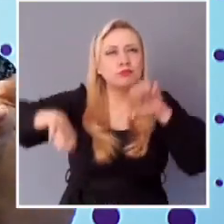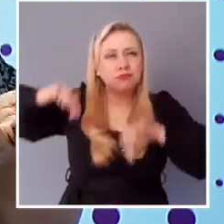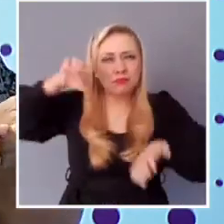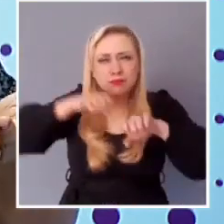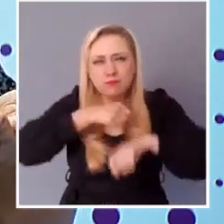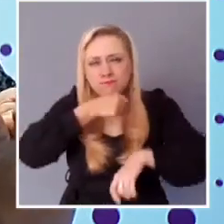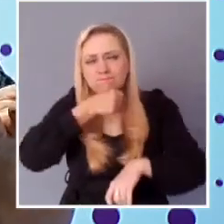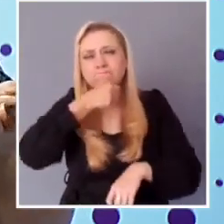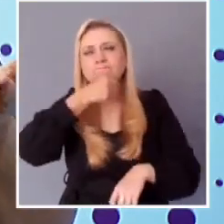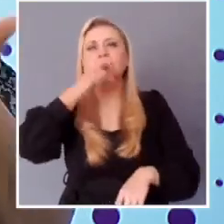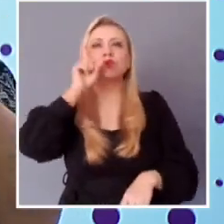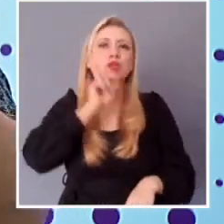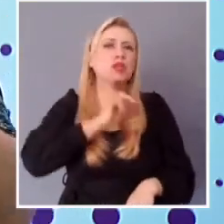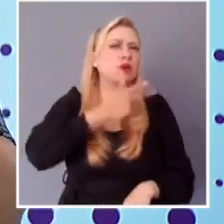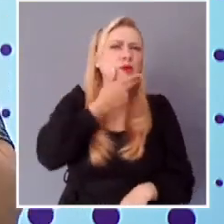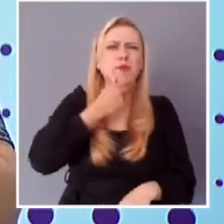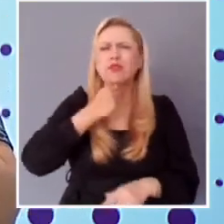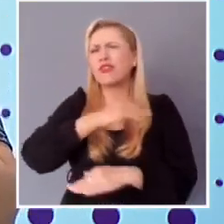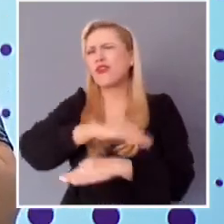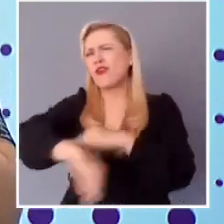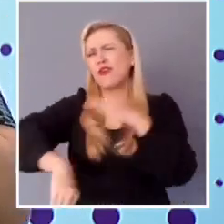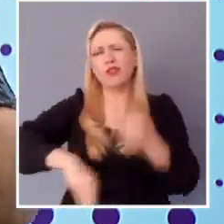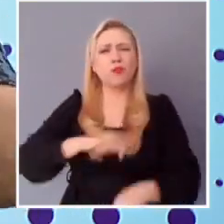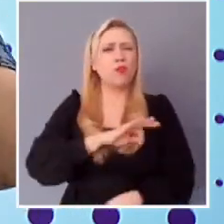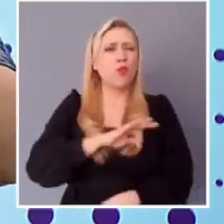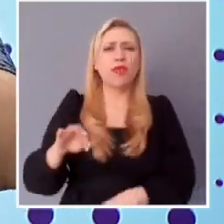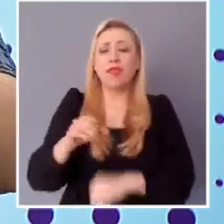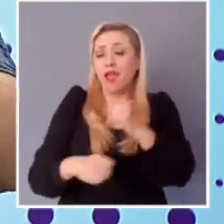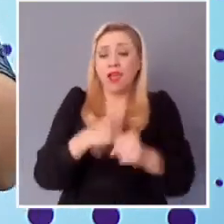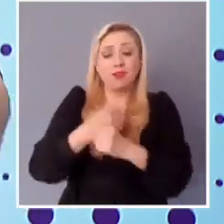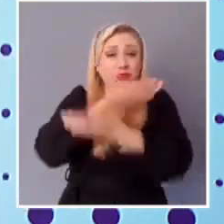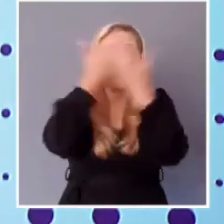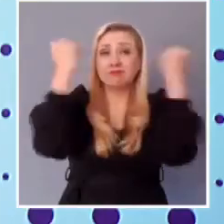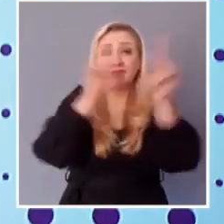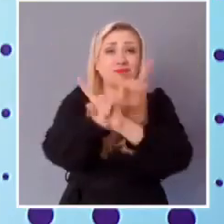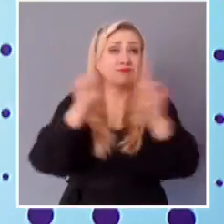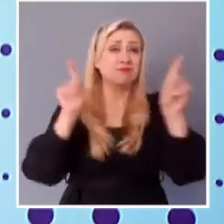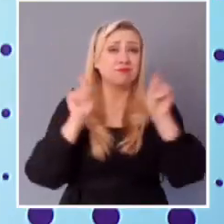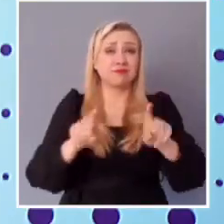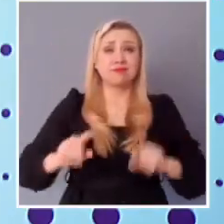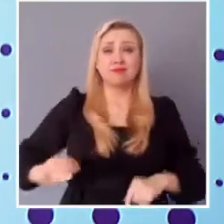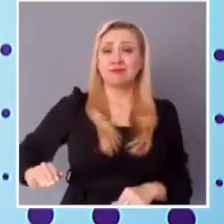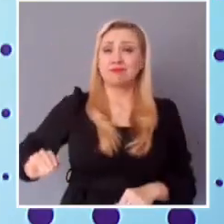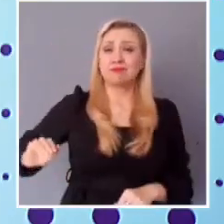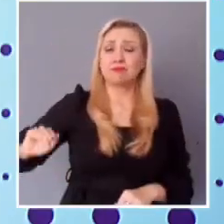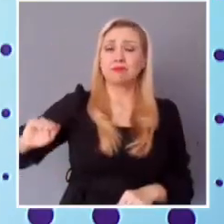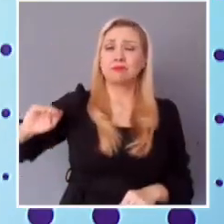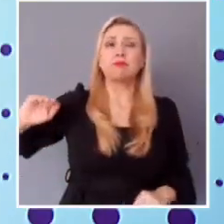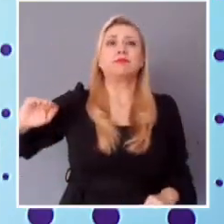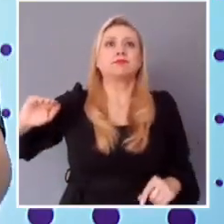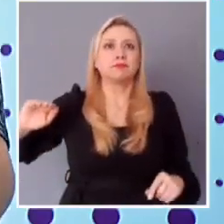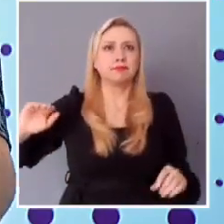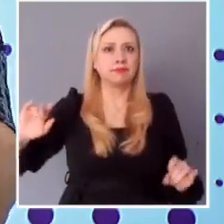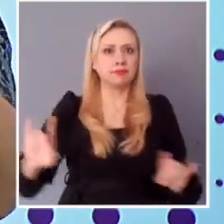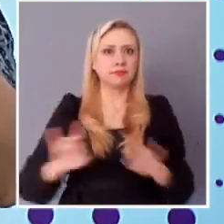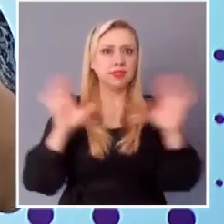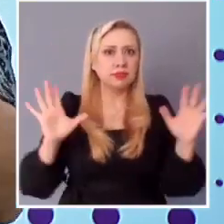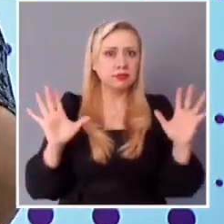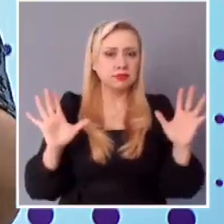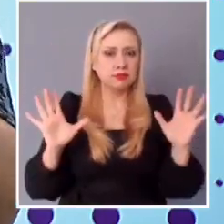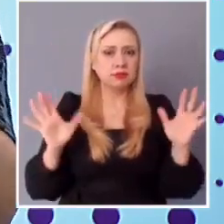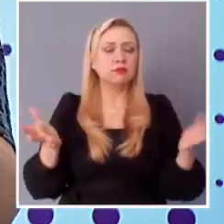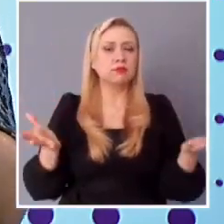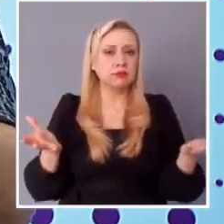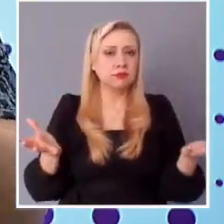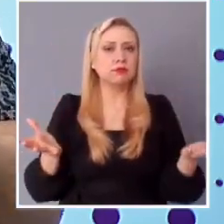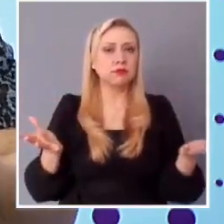toda la vida. Entonces, no vamos a nuestro lugar de trabajo y la dejamos guardada en un salón, ¿no? O la dejamos en